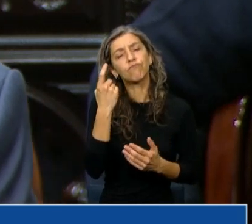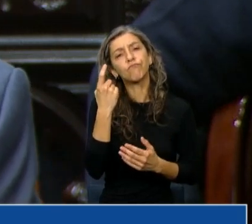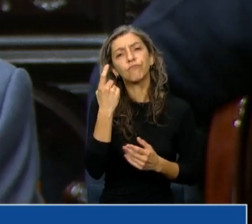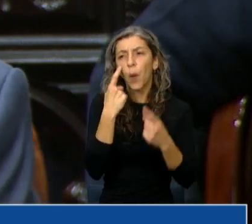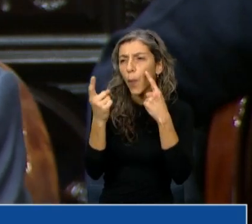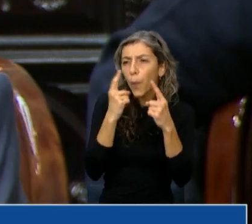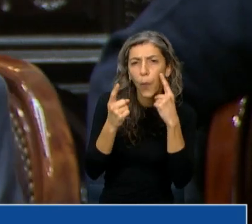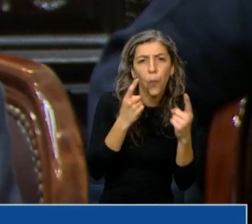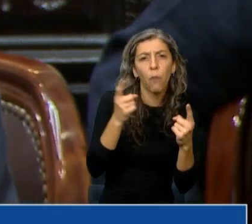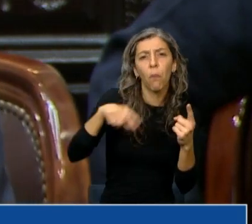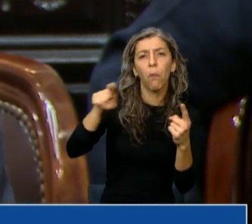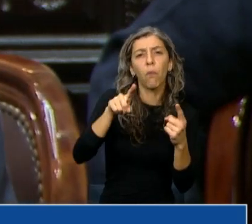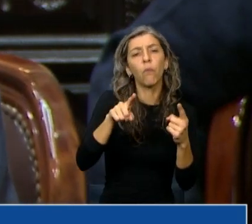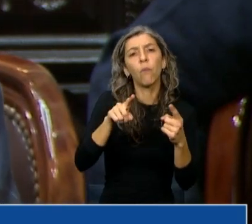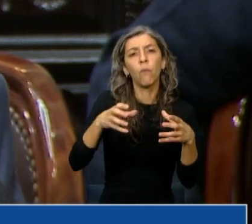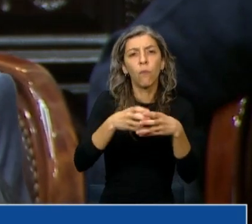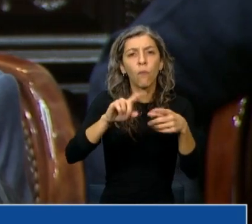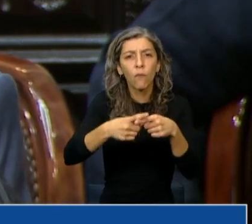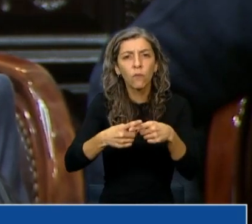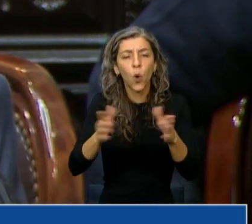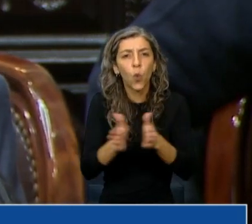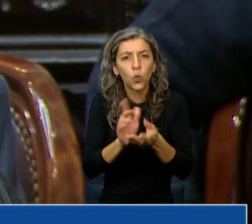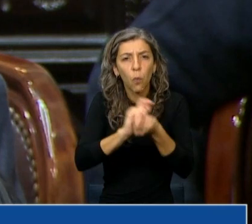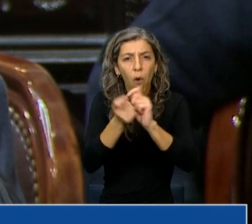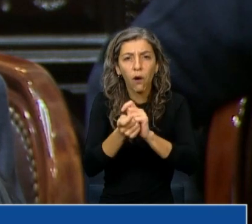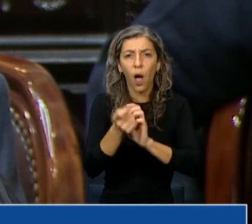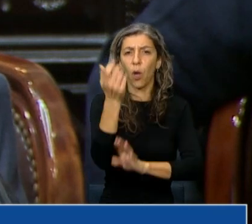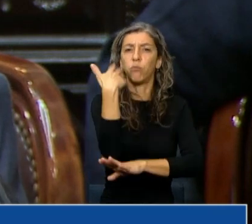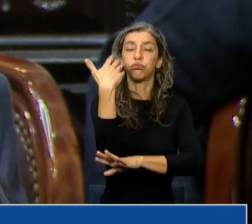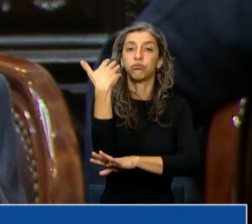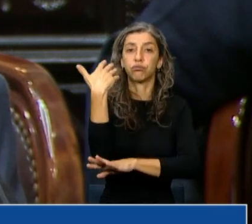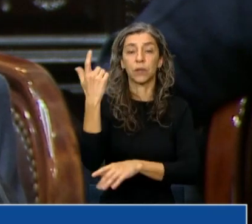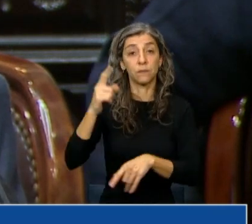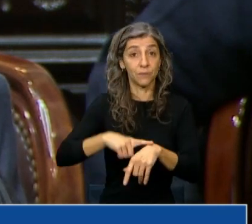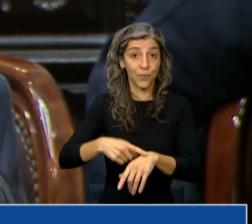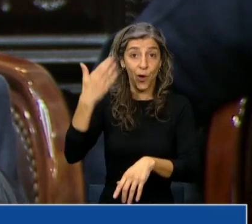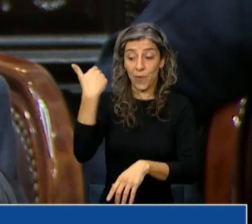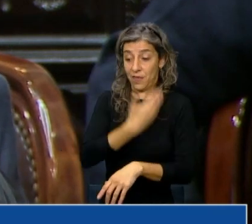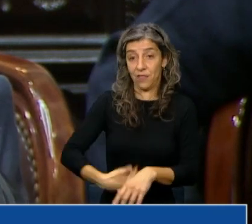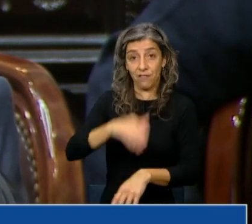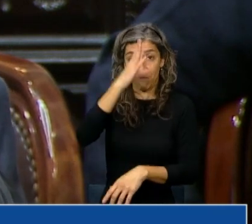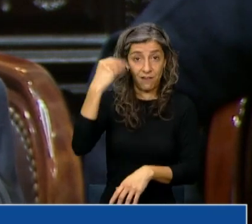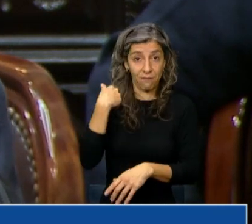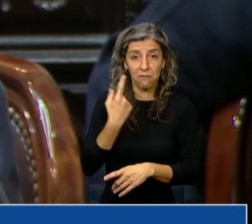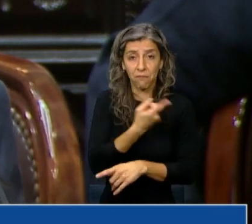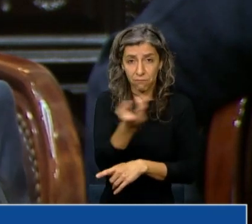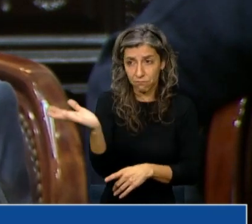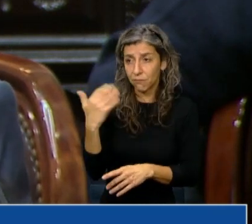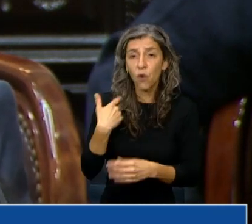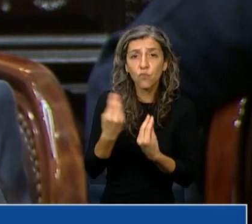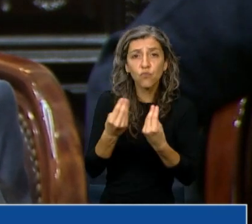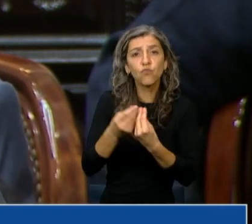particularmente de los integrantes de Juntos por el Cambio. Aquellos que durante el gobierno de Cristina Fernández de Kirchner, muchos